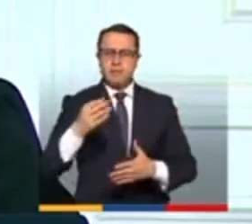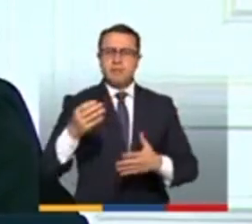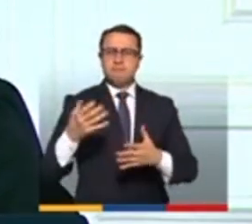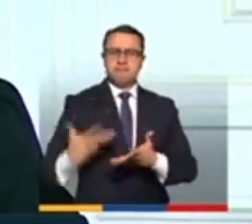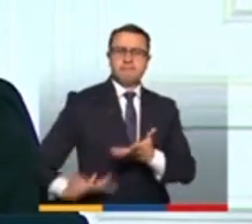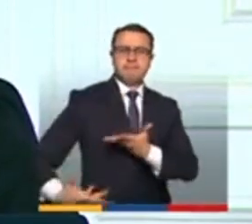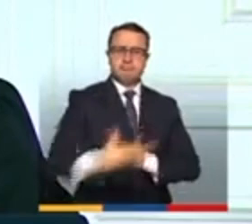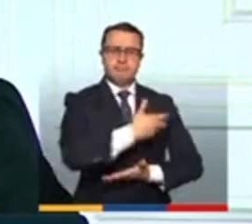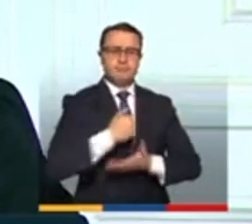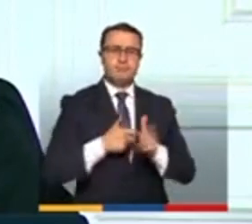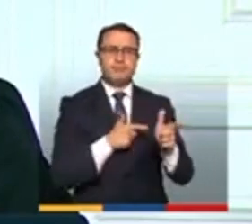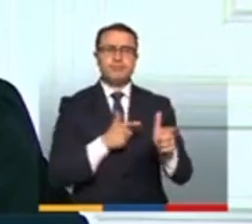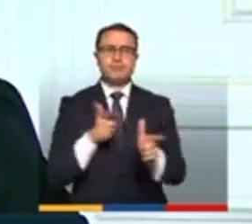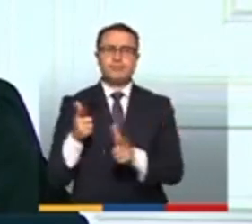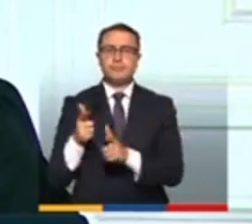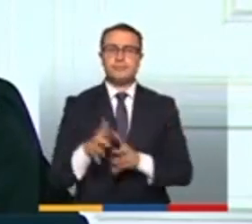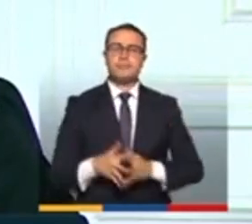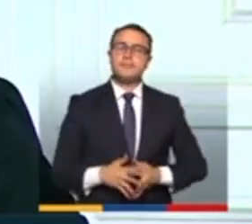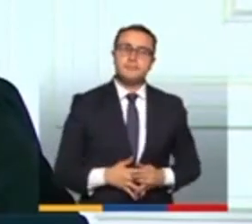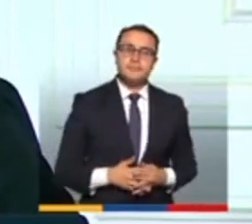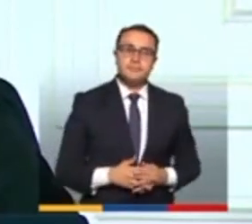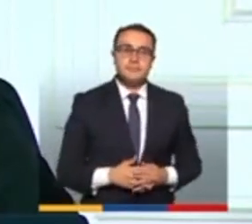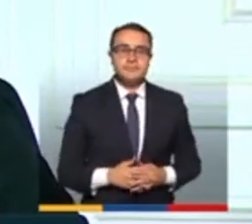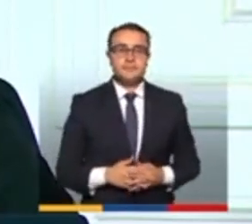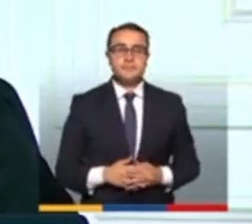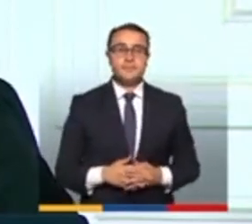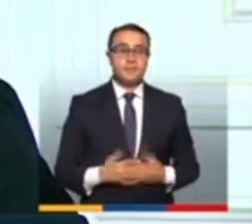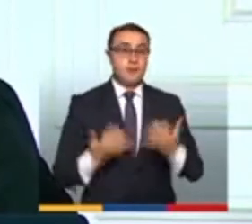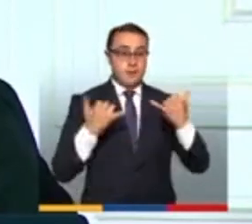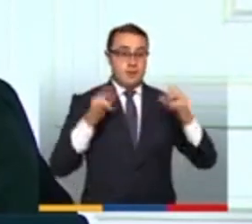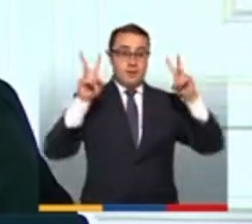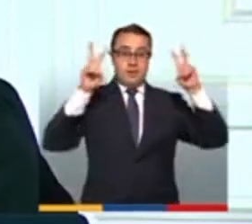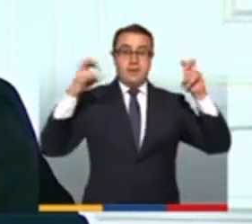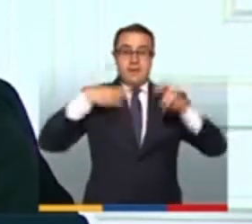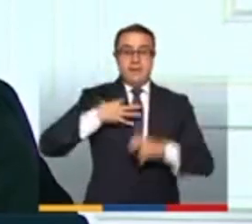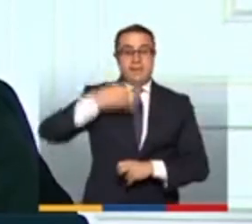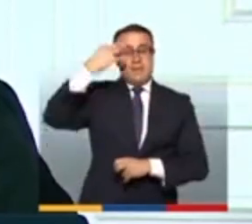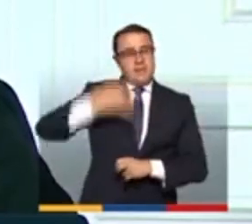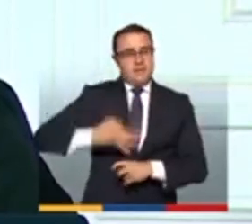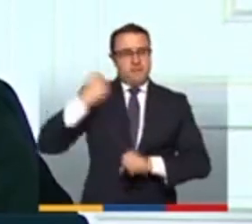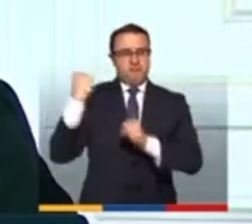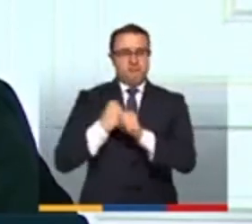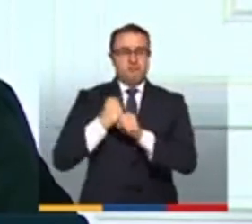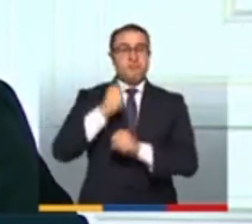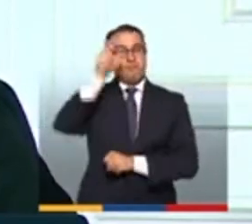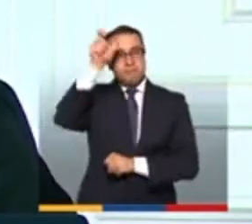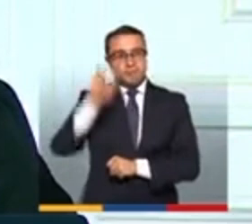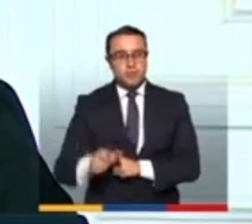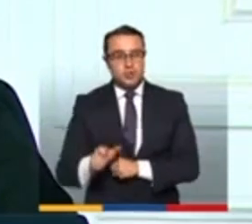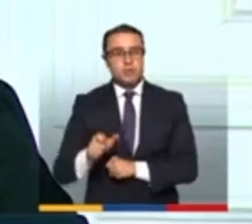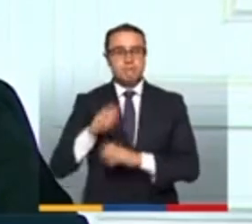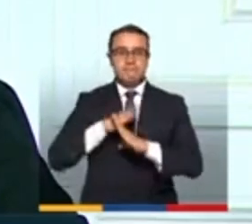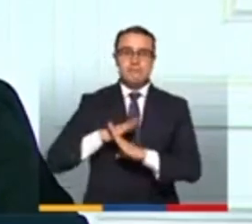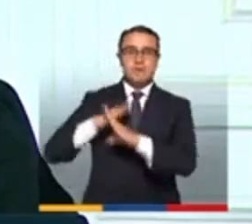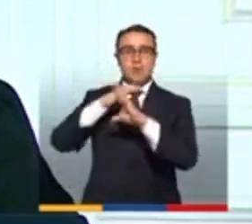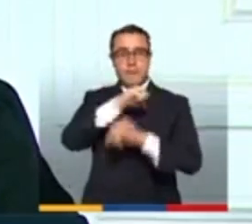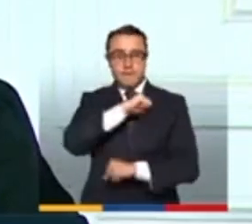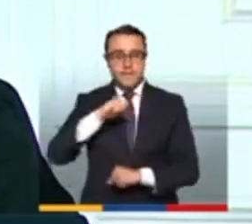En este tema, la dignidad del trabajador, de la seguridad privada, de la trabajadora es